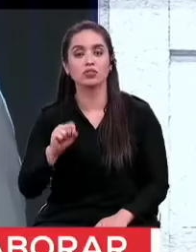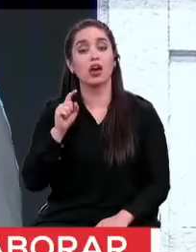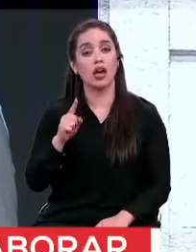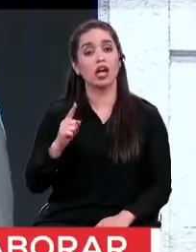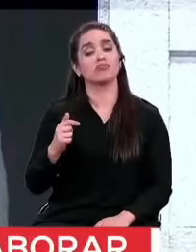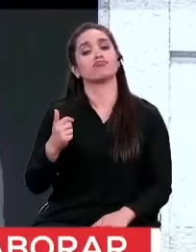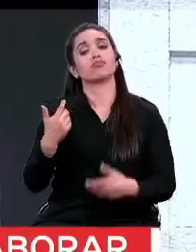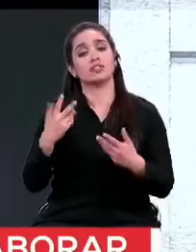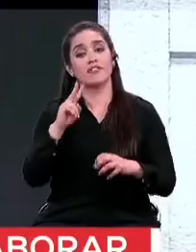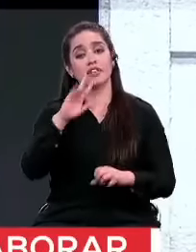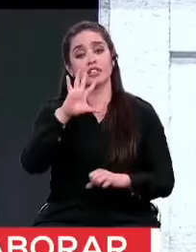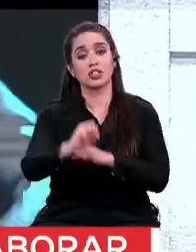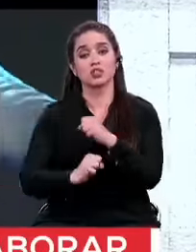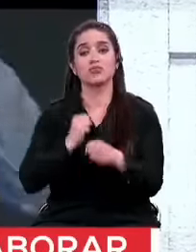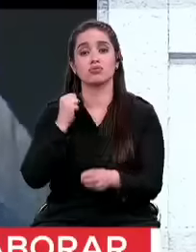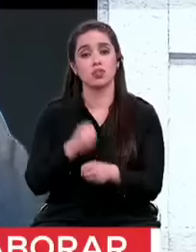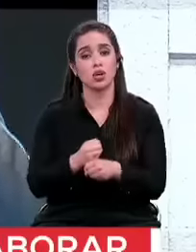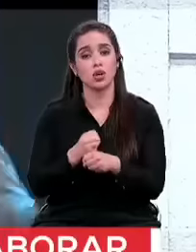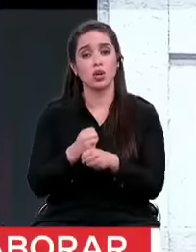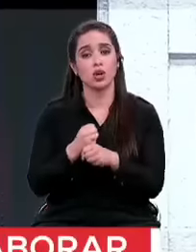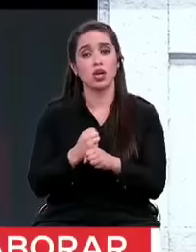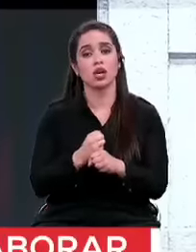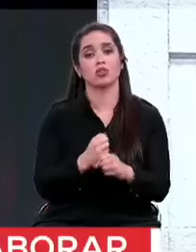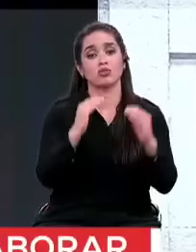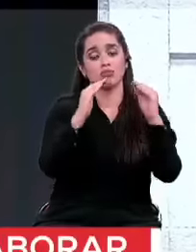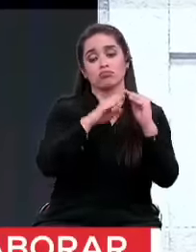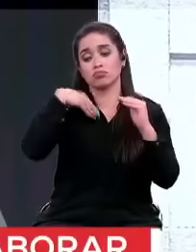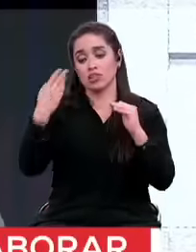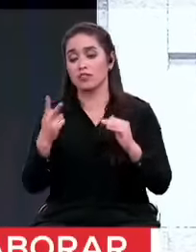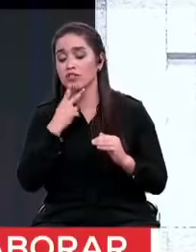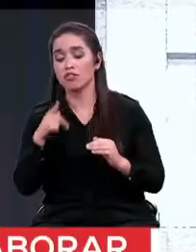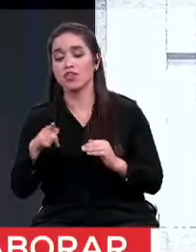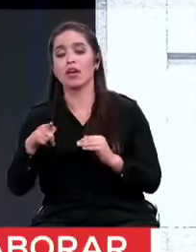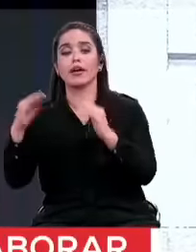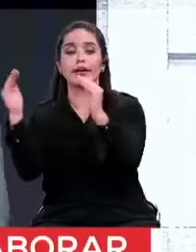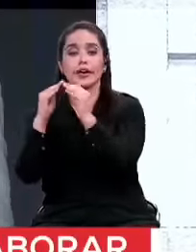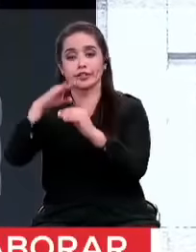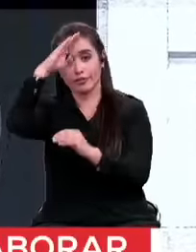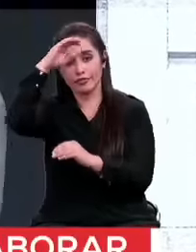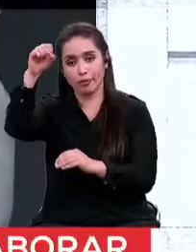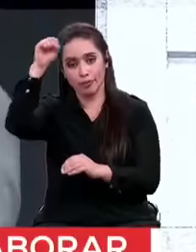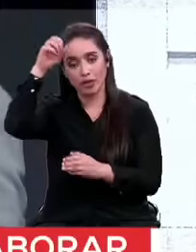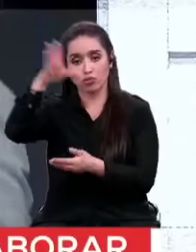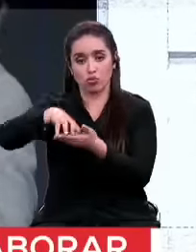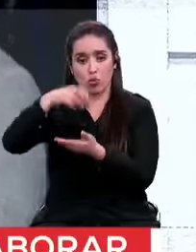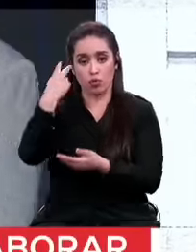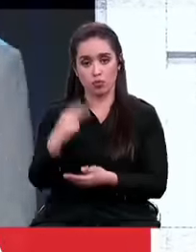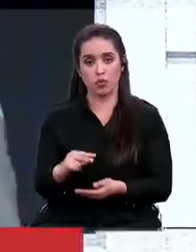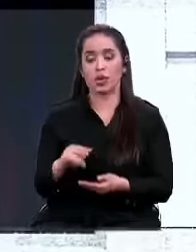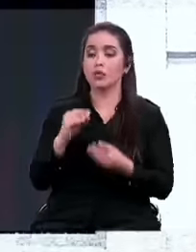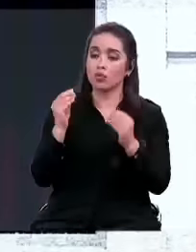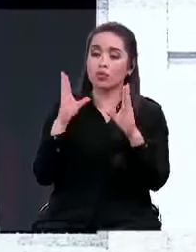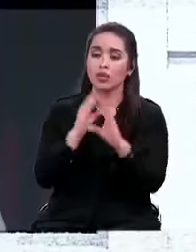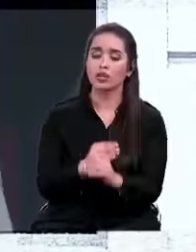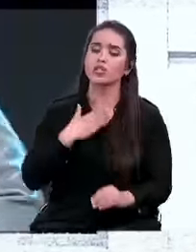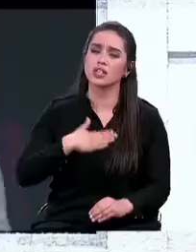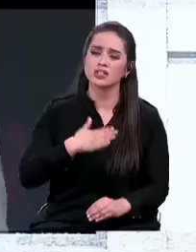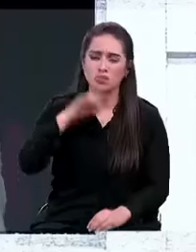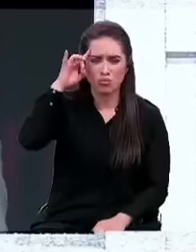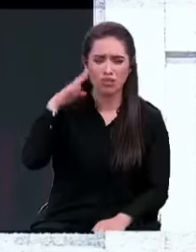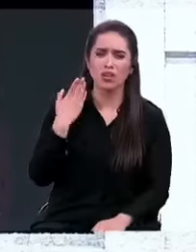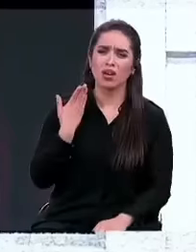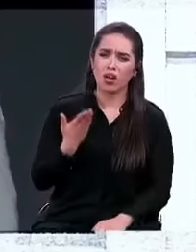cumplido 25 años viviendo al lado de la compañía de bomberos de su comuna. Muy buenas noches, señor Gutiérrez. Quisiéramos saber,